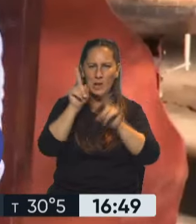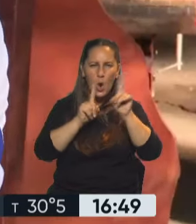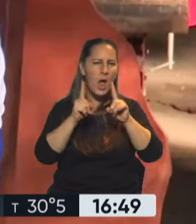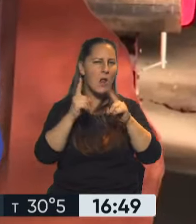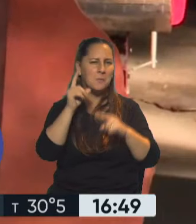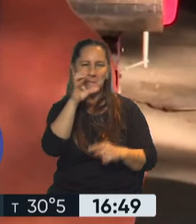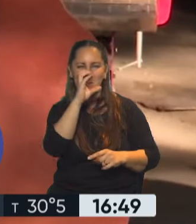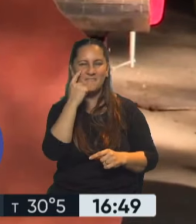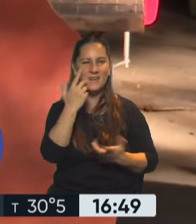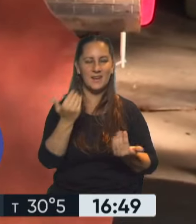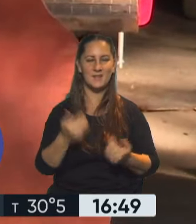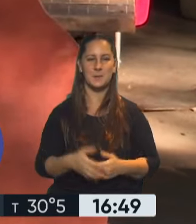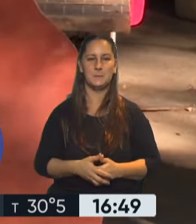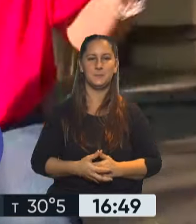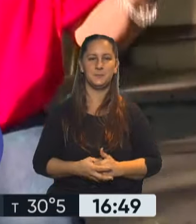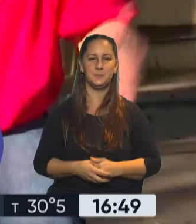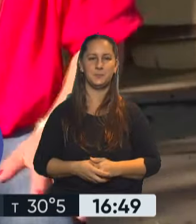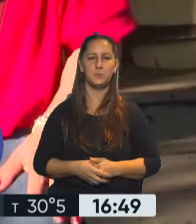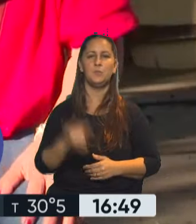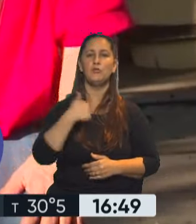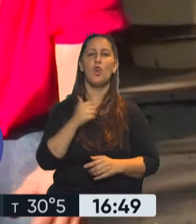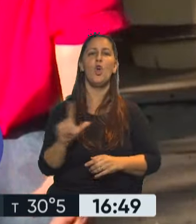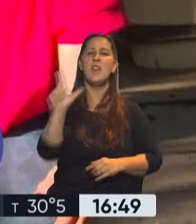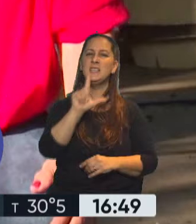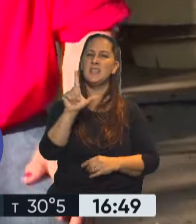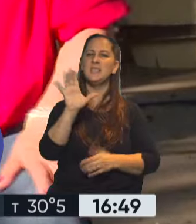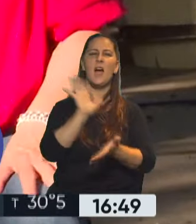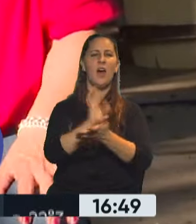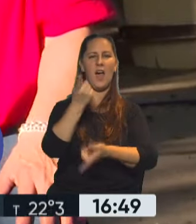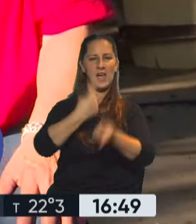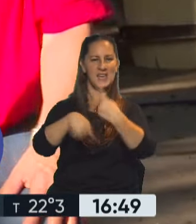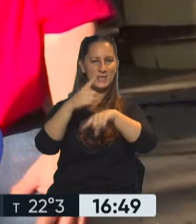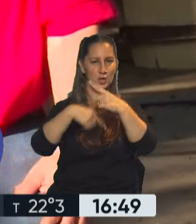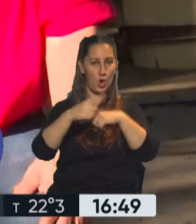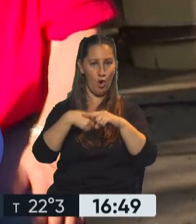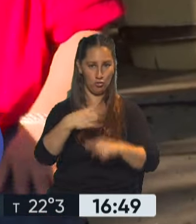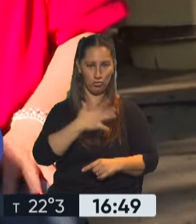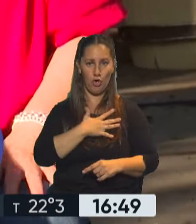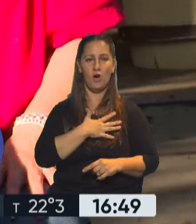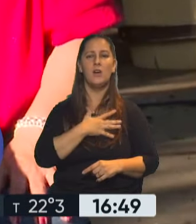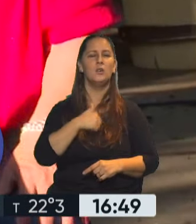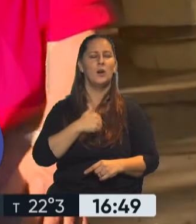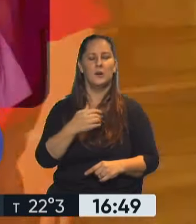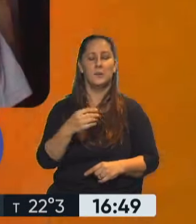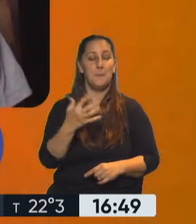pregunto. Sí, realmente, yo soy licenciada en gestión y además soy una eterna